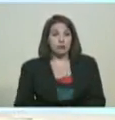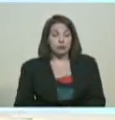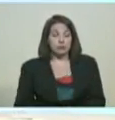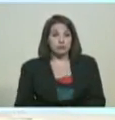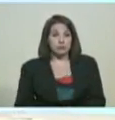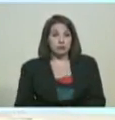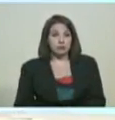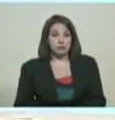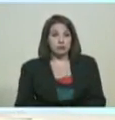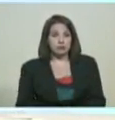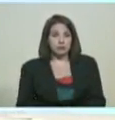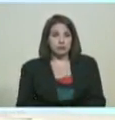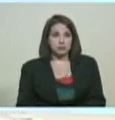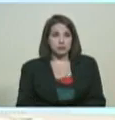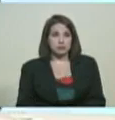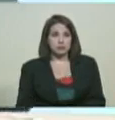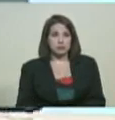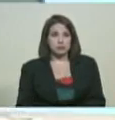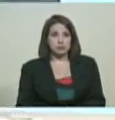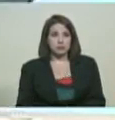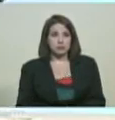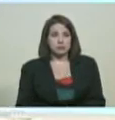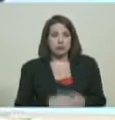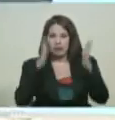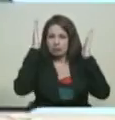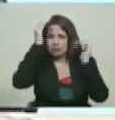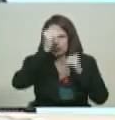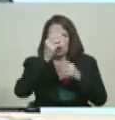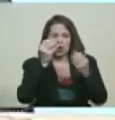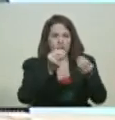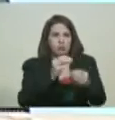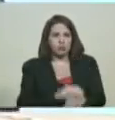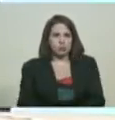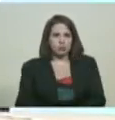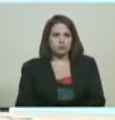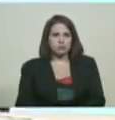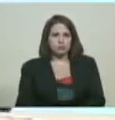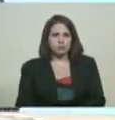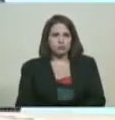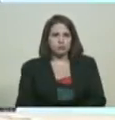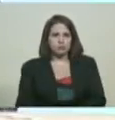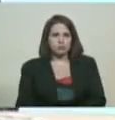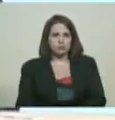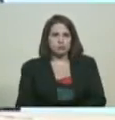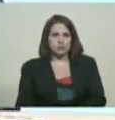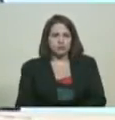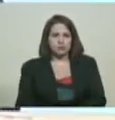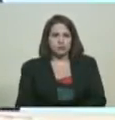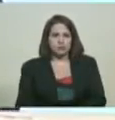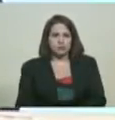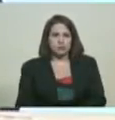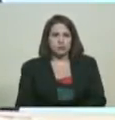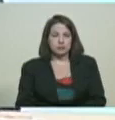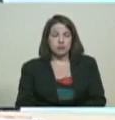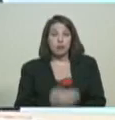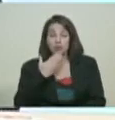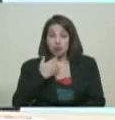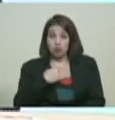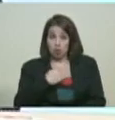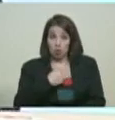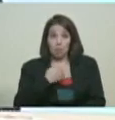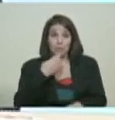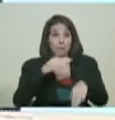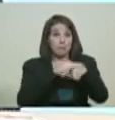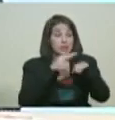para tomar las seis líneas y concentrarnos en estas dos sería una petición muy especial al compañero de la